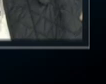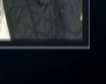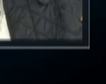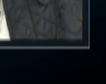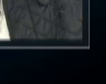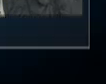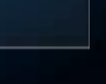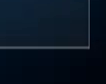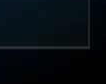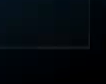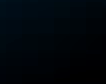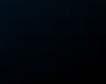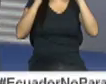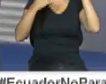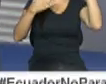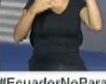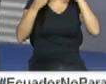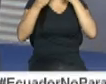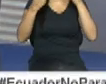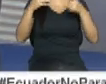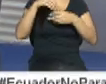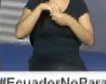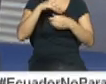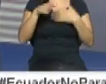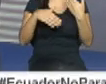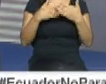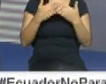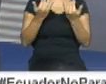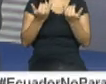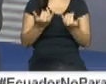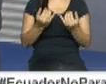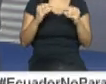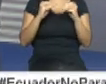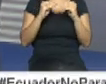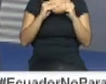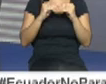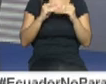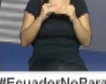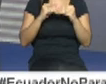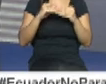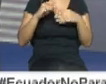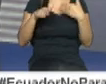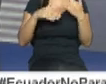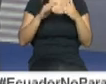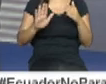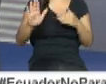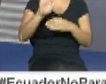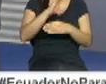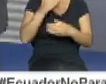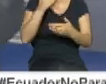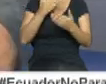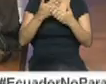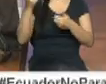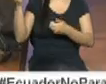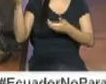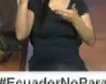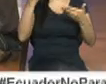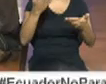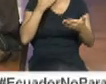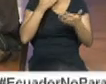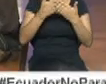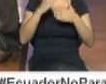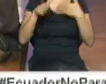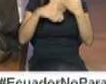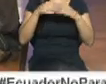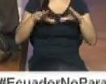Política Pública con mención en Gestión de Desarrollo. A ellos y a ustedes, como siempre, bienvenidos y bienvenidas. Gracias por